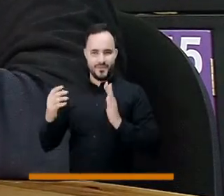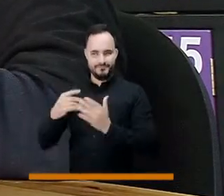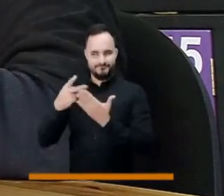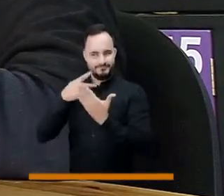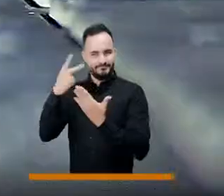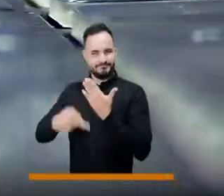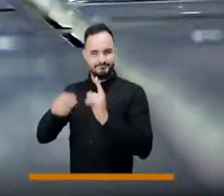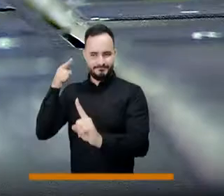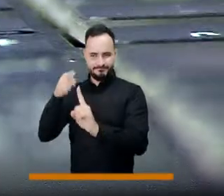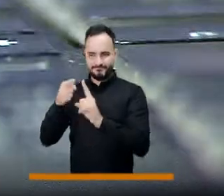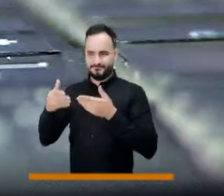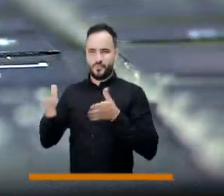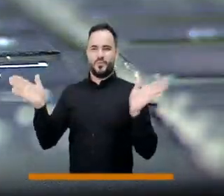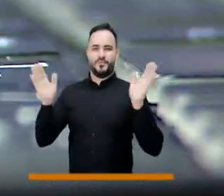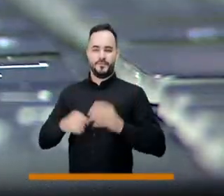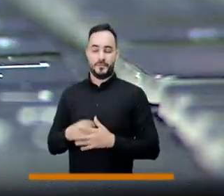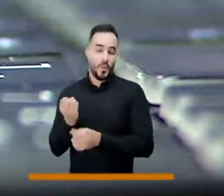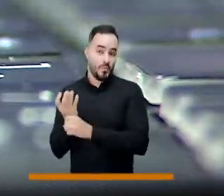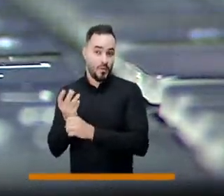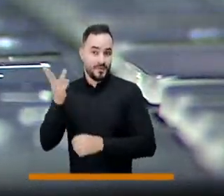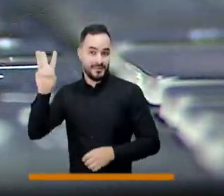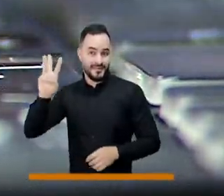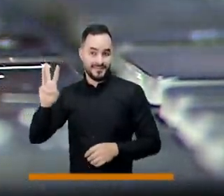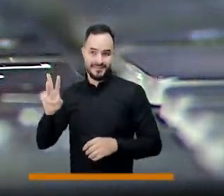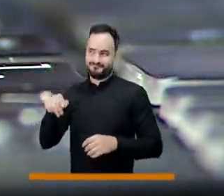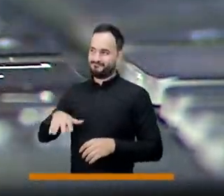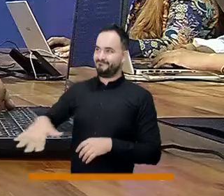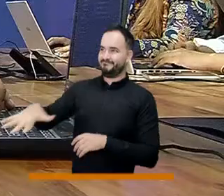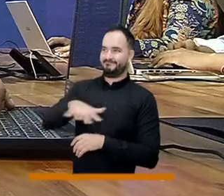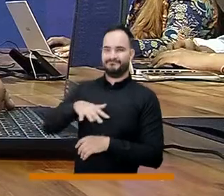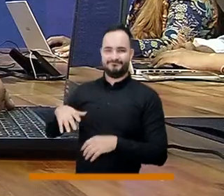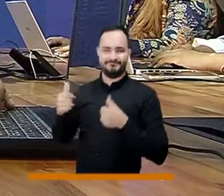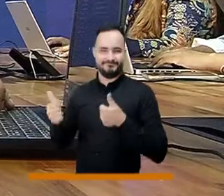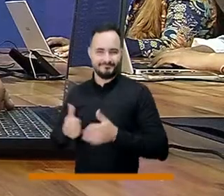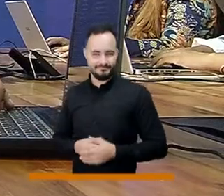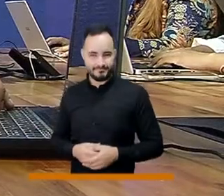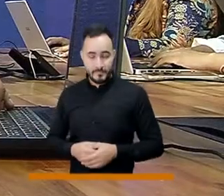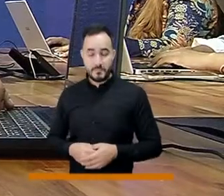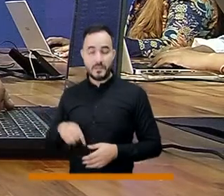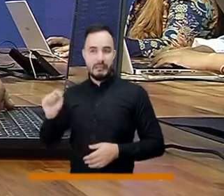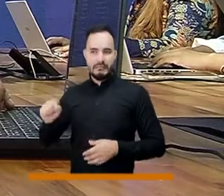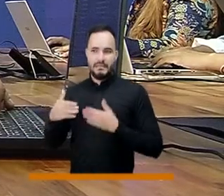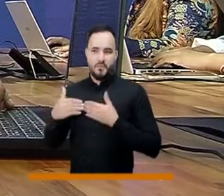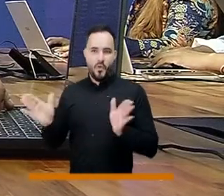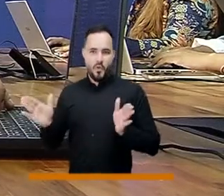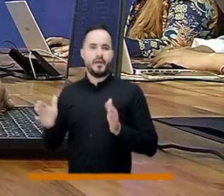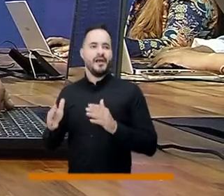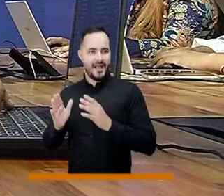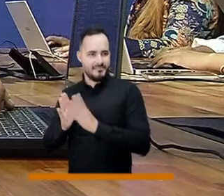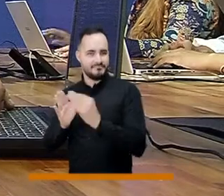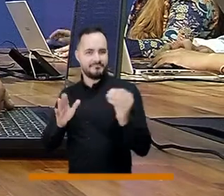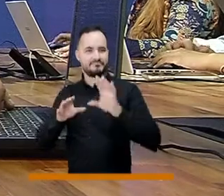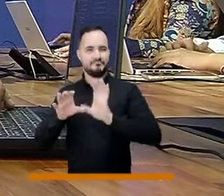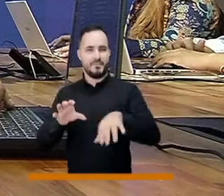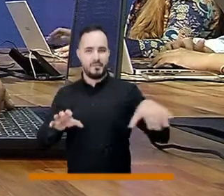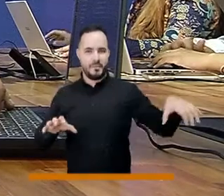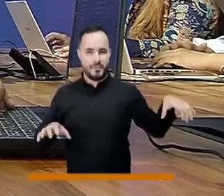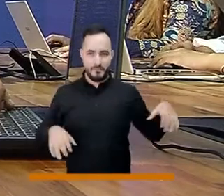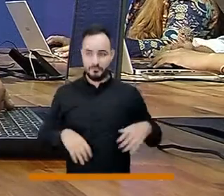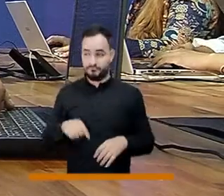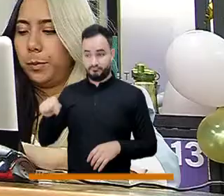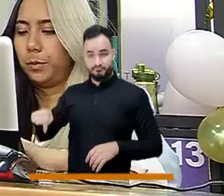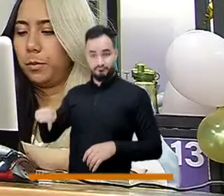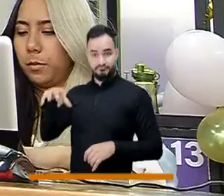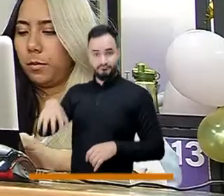Valle del Software y que sea desde la Comuna 13, que además se obtiene esa orden de partida de este hecho, es un